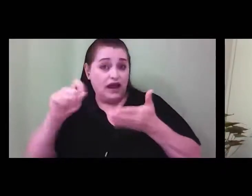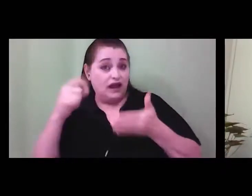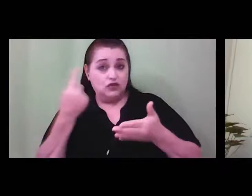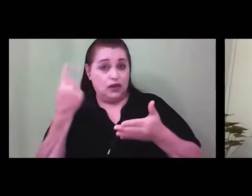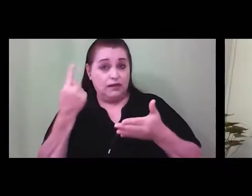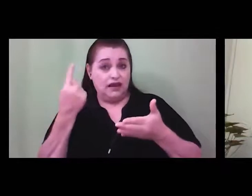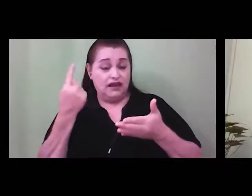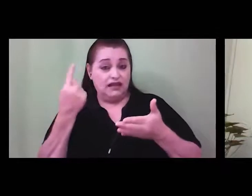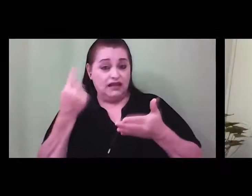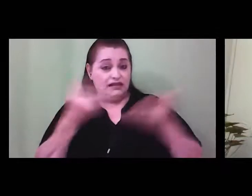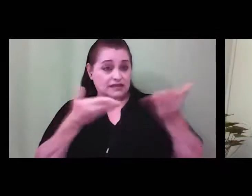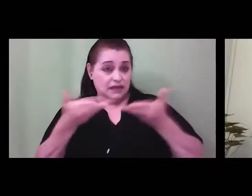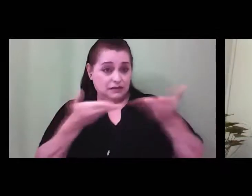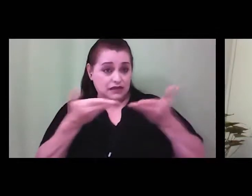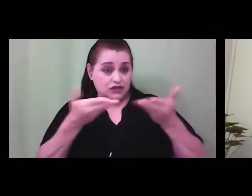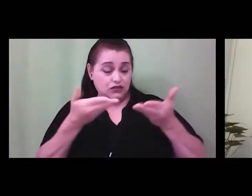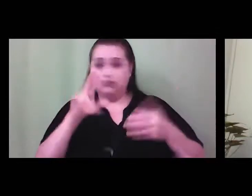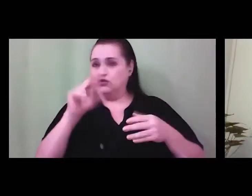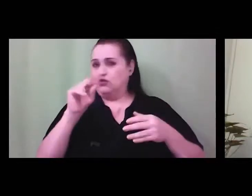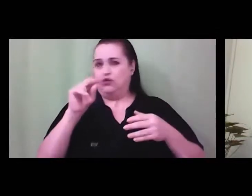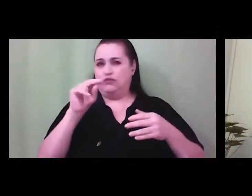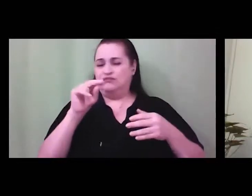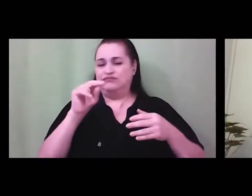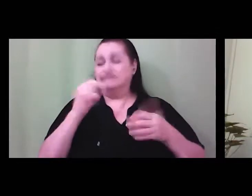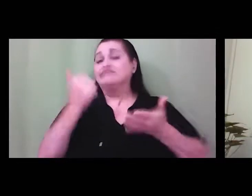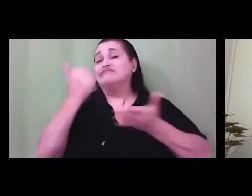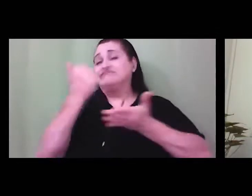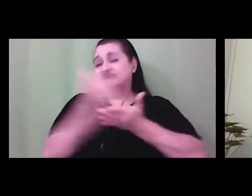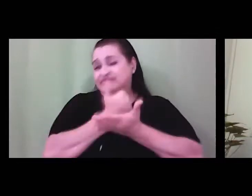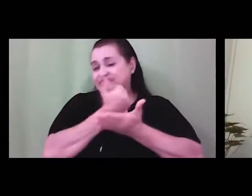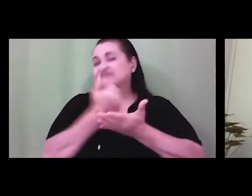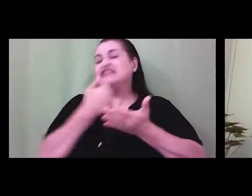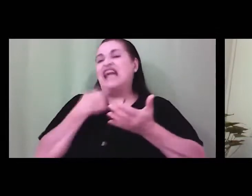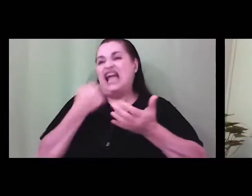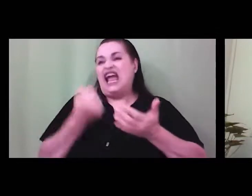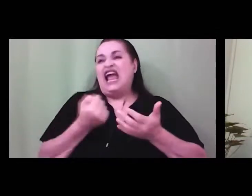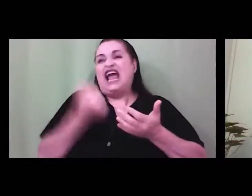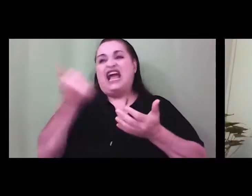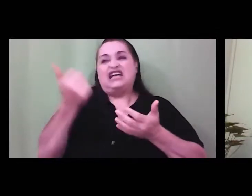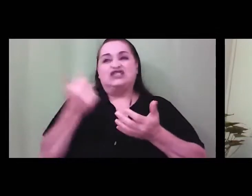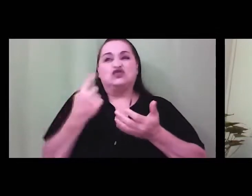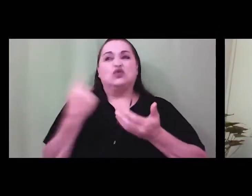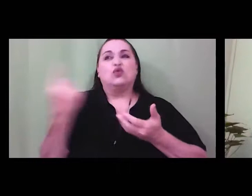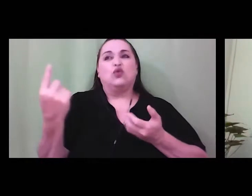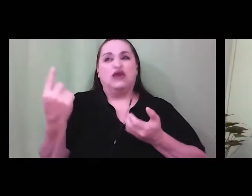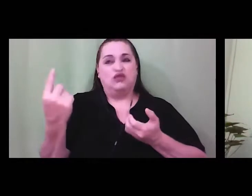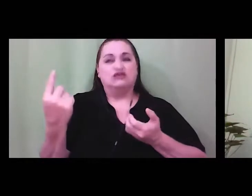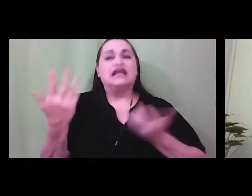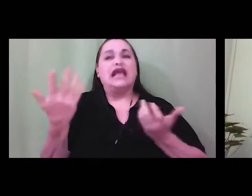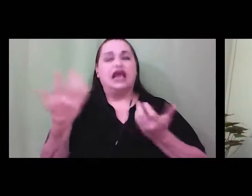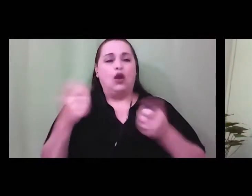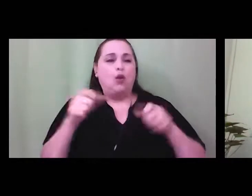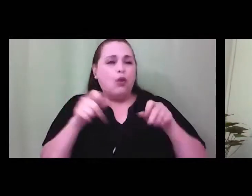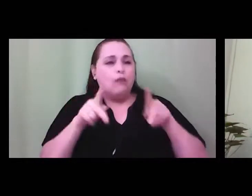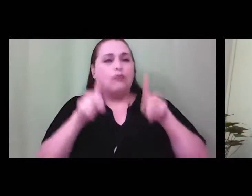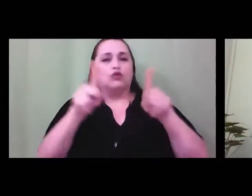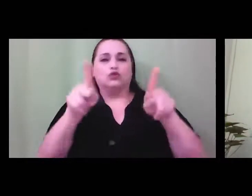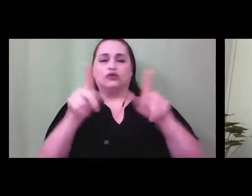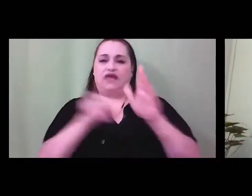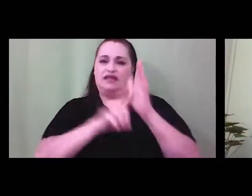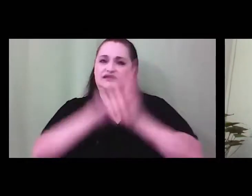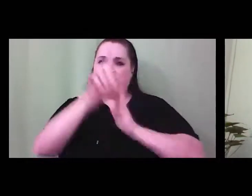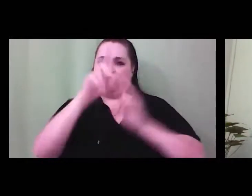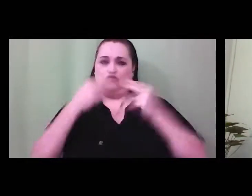un servicio? No. Lamentablemente estamos excluidos de las oportunidades de desarrollo